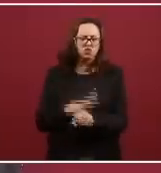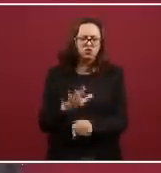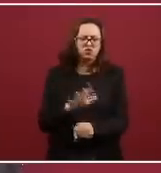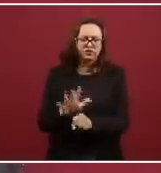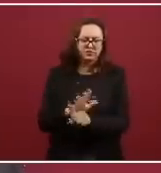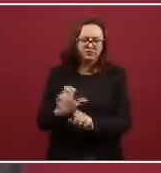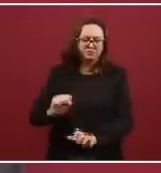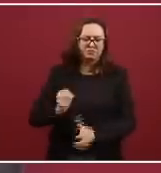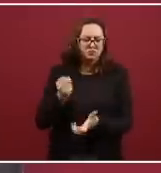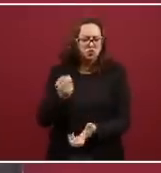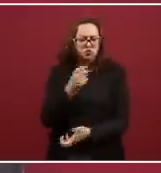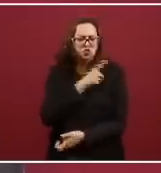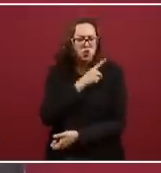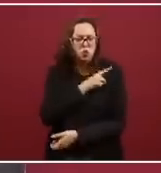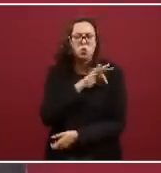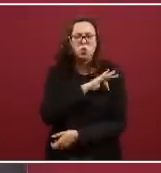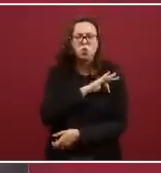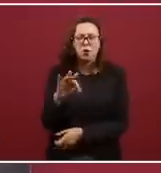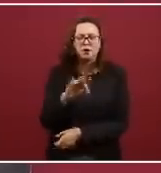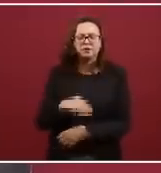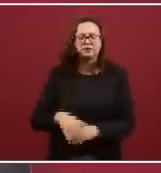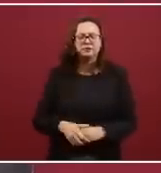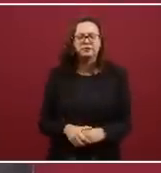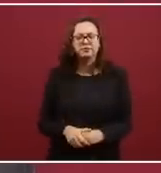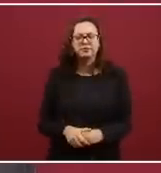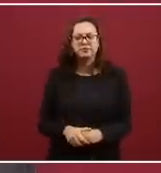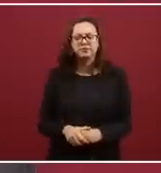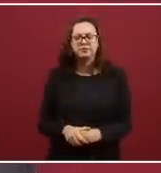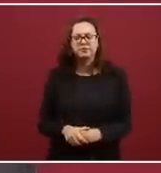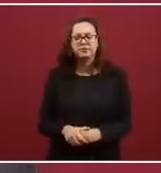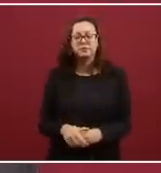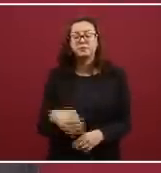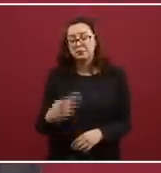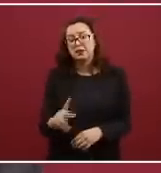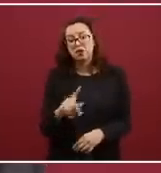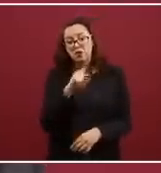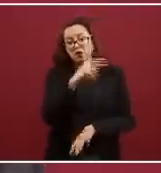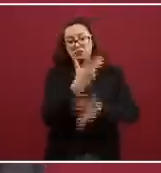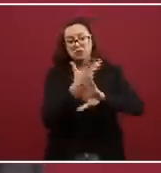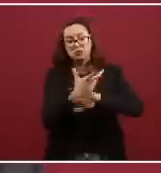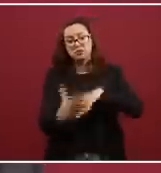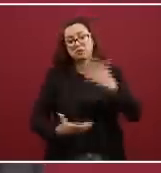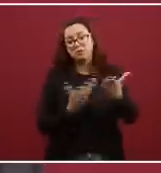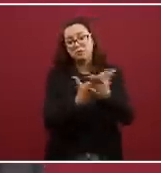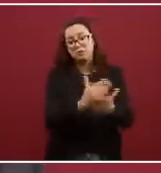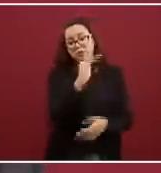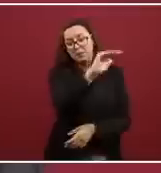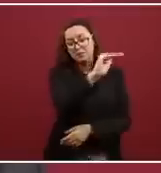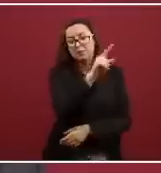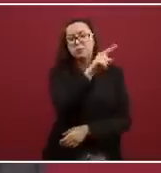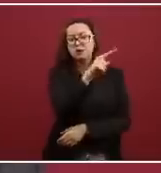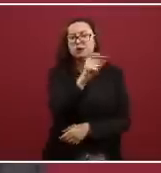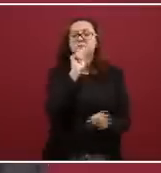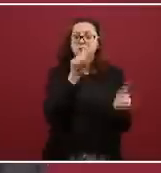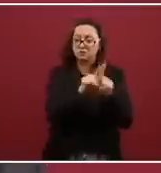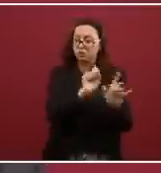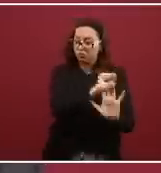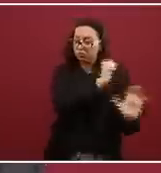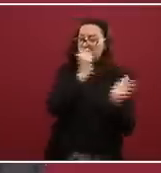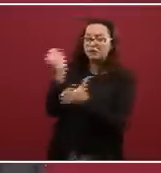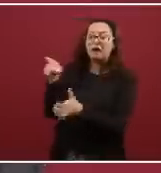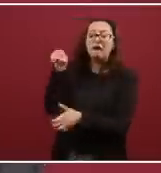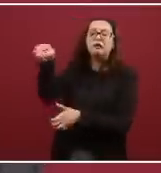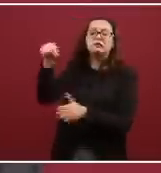hacerlo por sí mismo y lo que se le planteó a eeuu es que invierta y se comprometa en centroamérica porque en